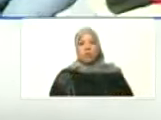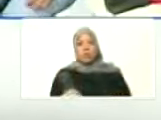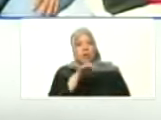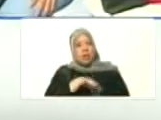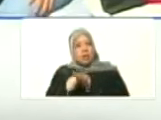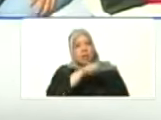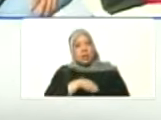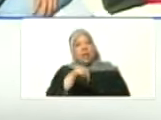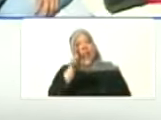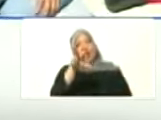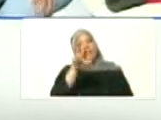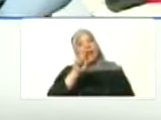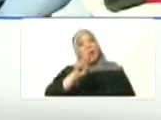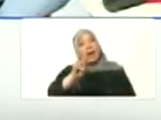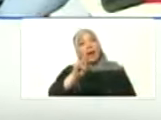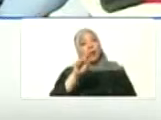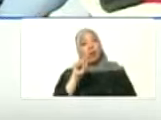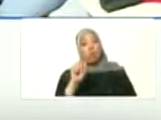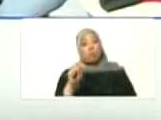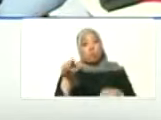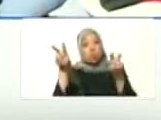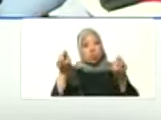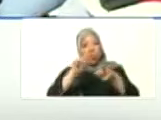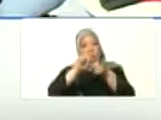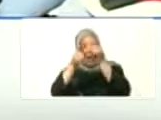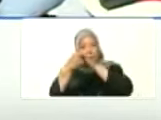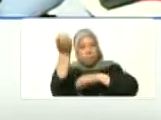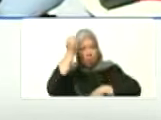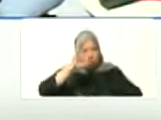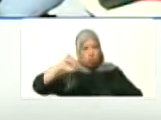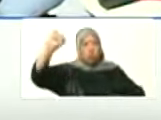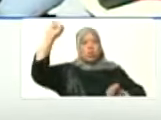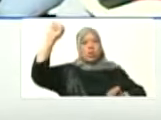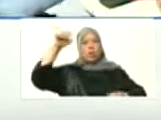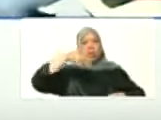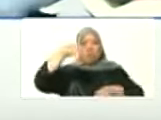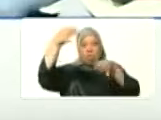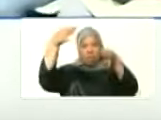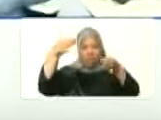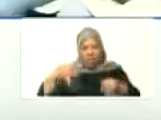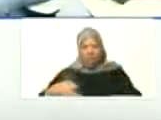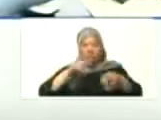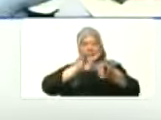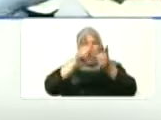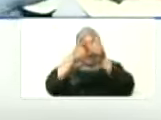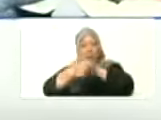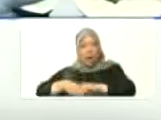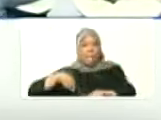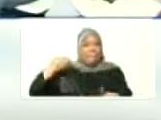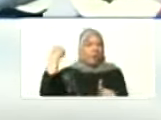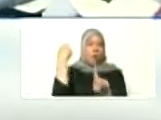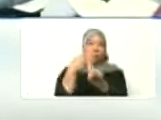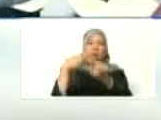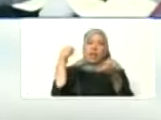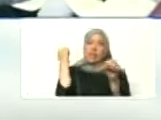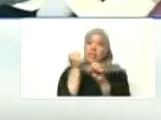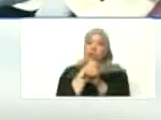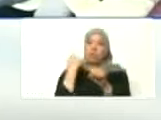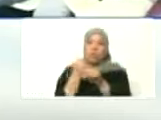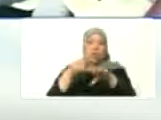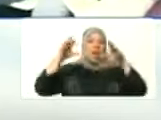las 3R.net, que esta nueva etapa de transición al socialismo, de verdad es un cambio para positivo, para trabajar,